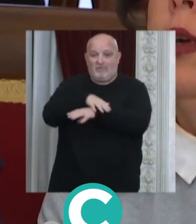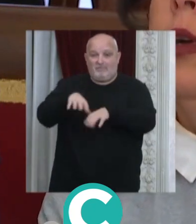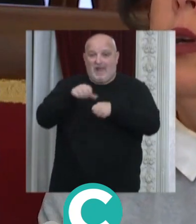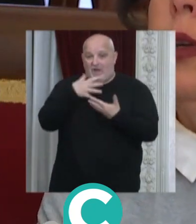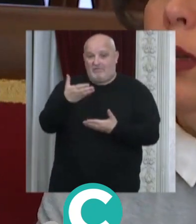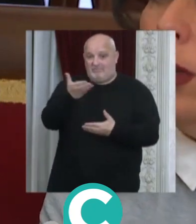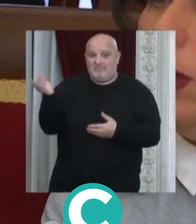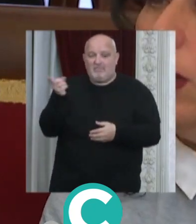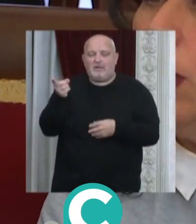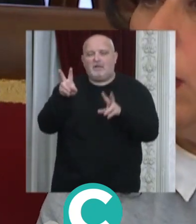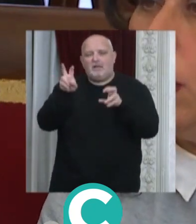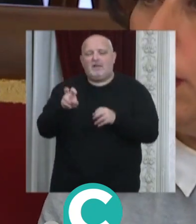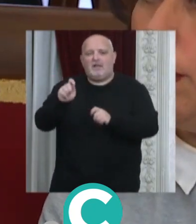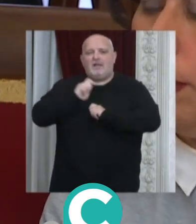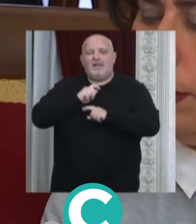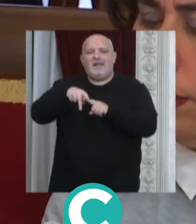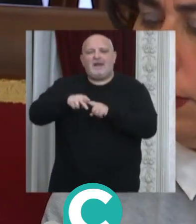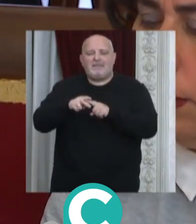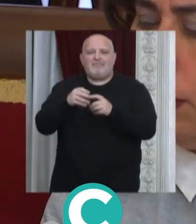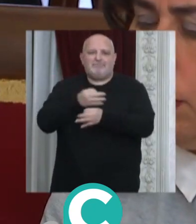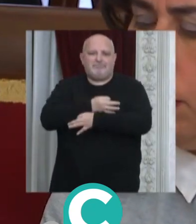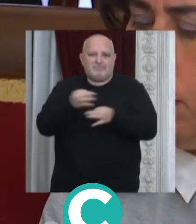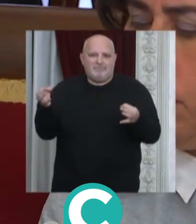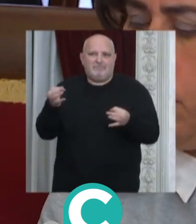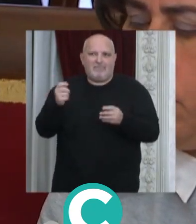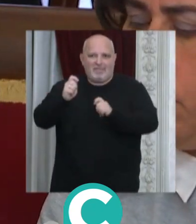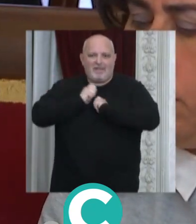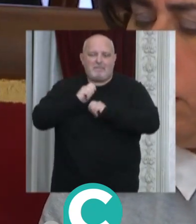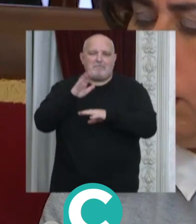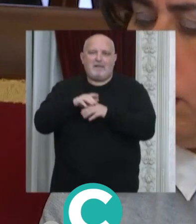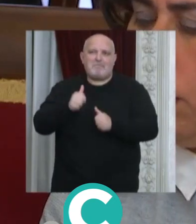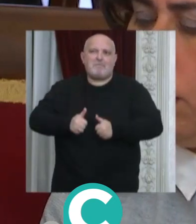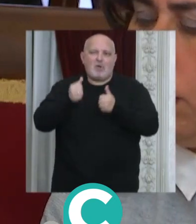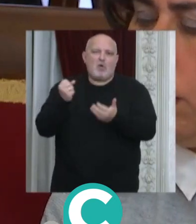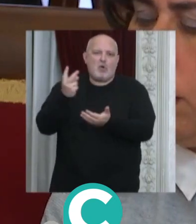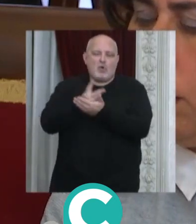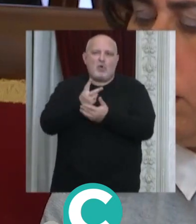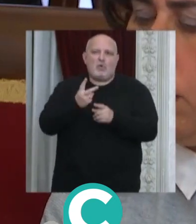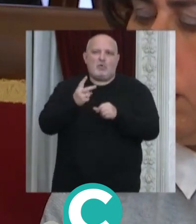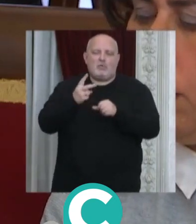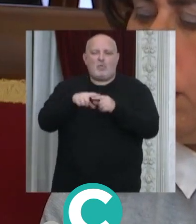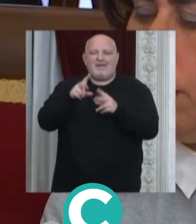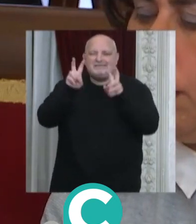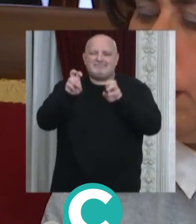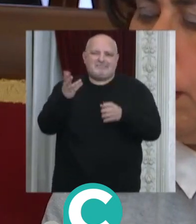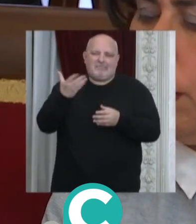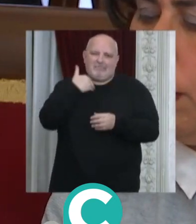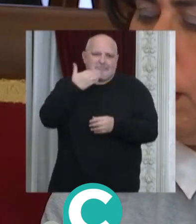gobierno, de dotarnos de las herramientas necesarias para no volver a vivir esta